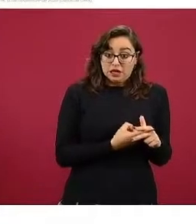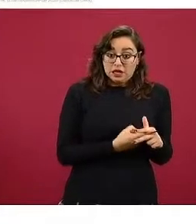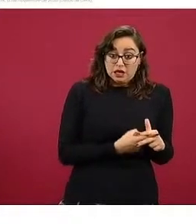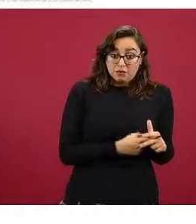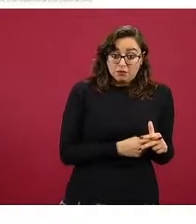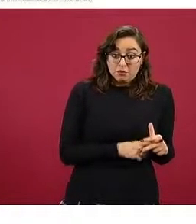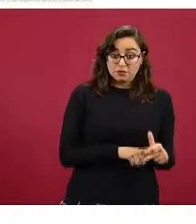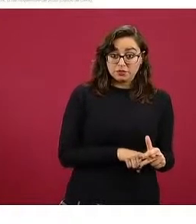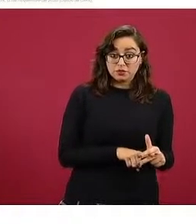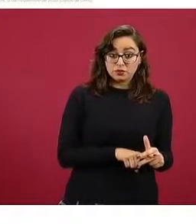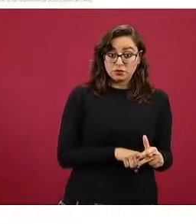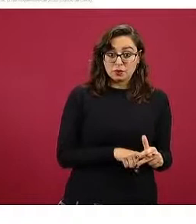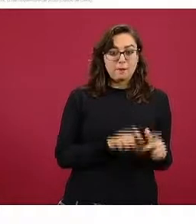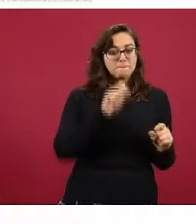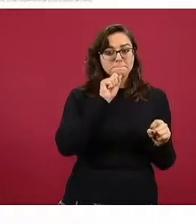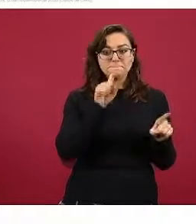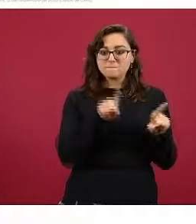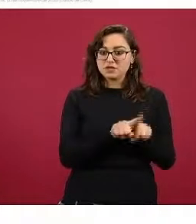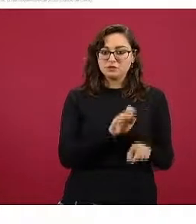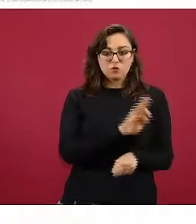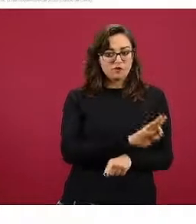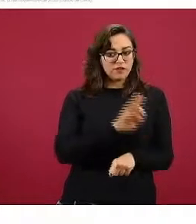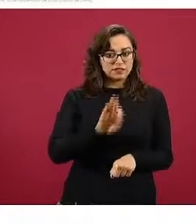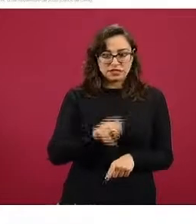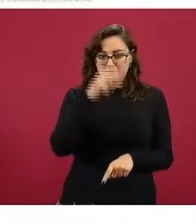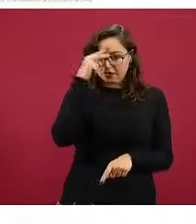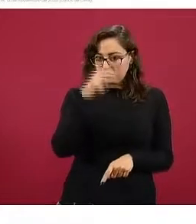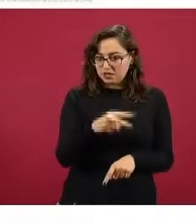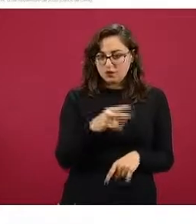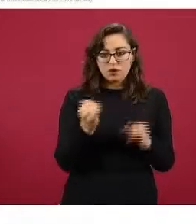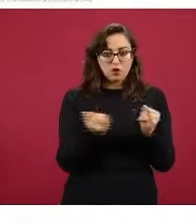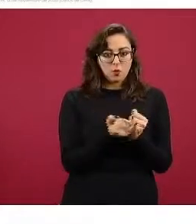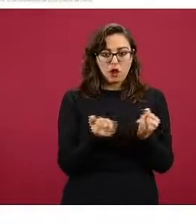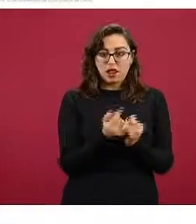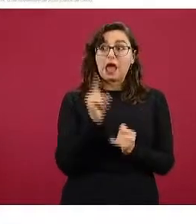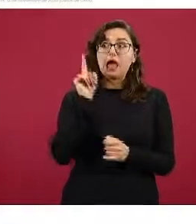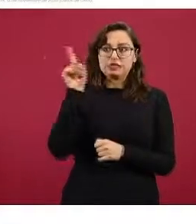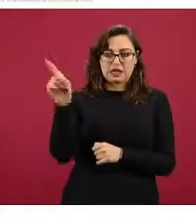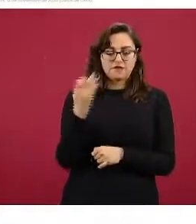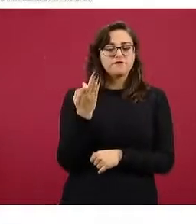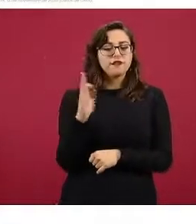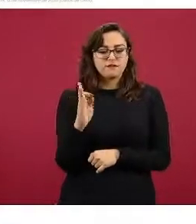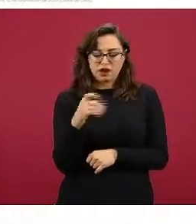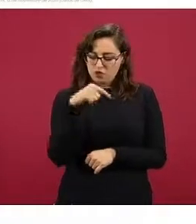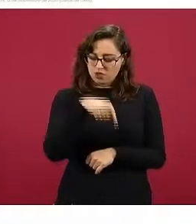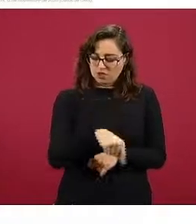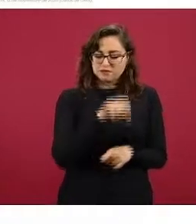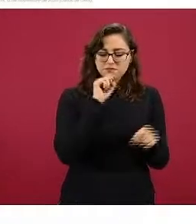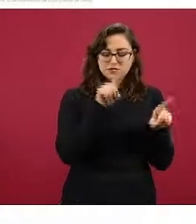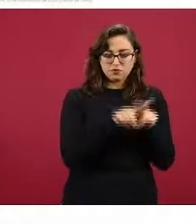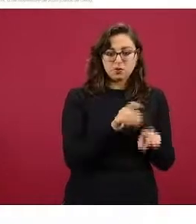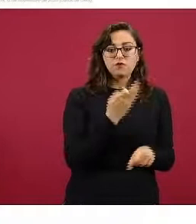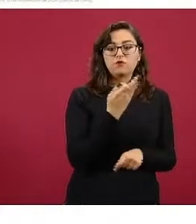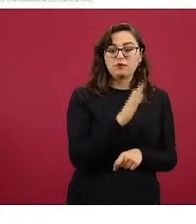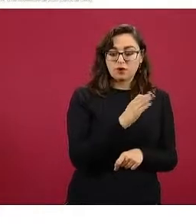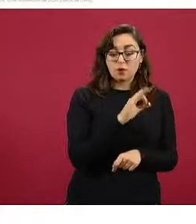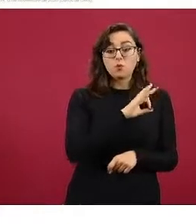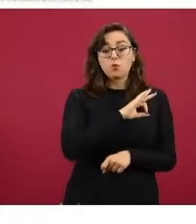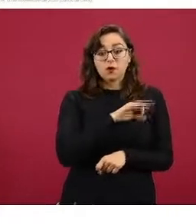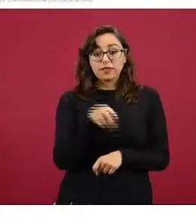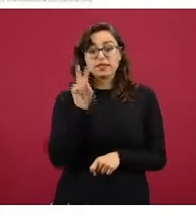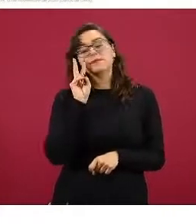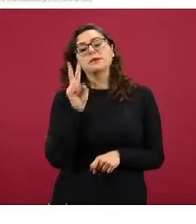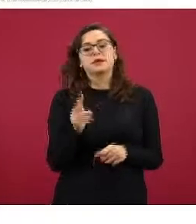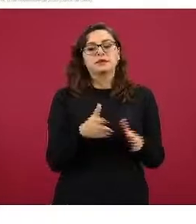al mismo tiempo que México, al final de febrero, en esa región empezó. Tenemos, igual que México, en el